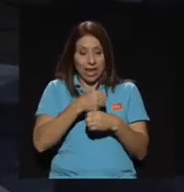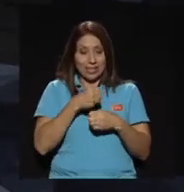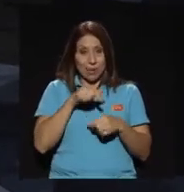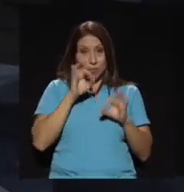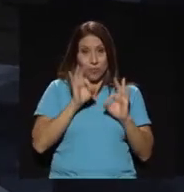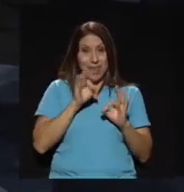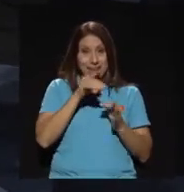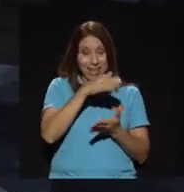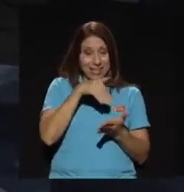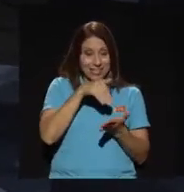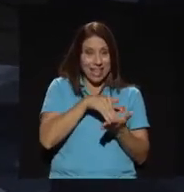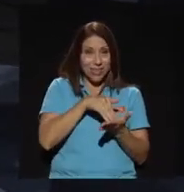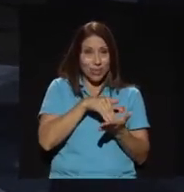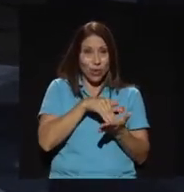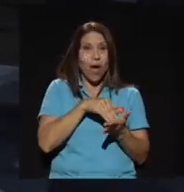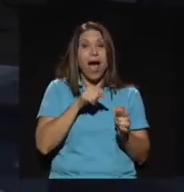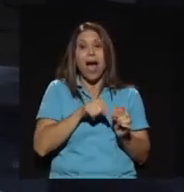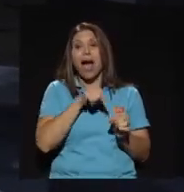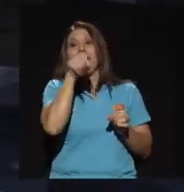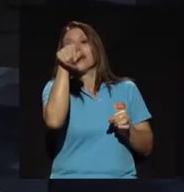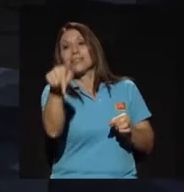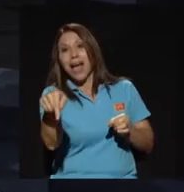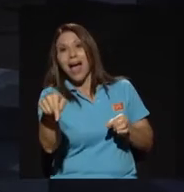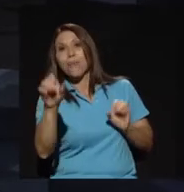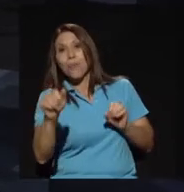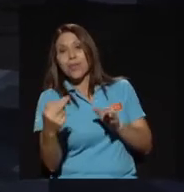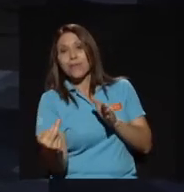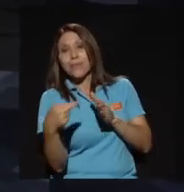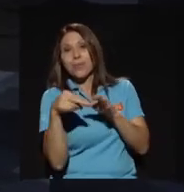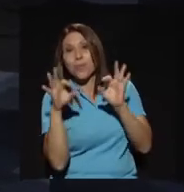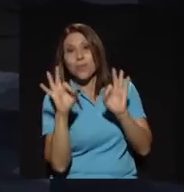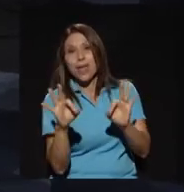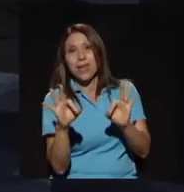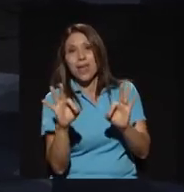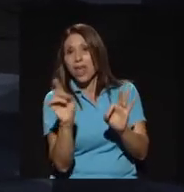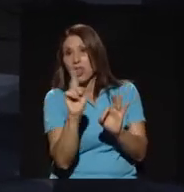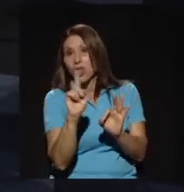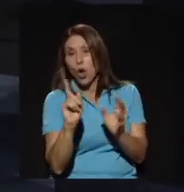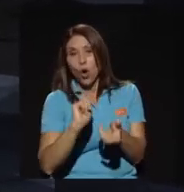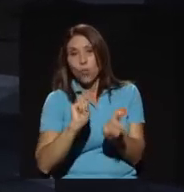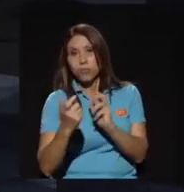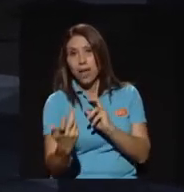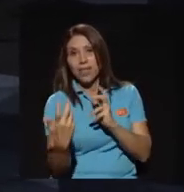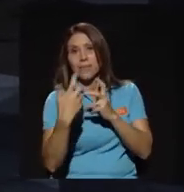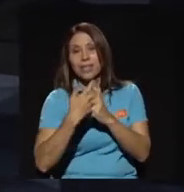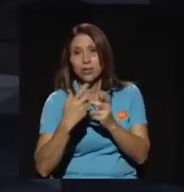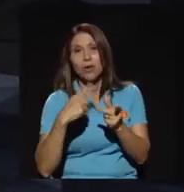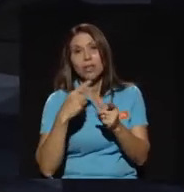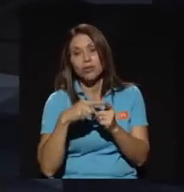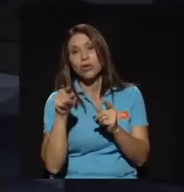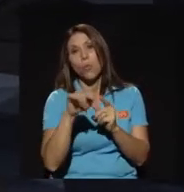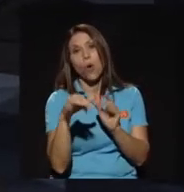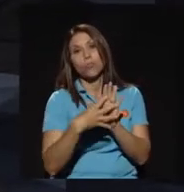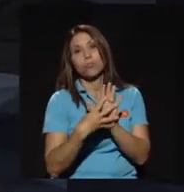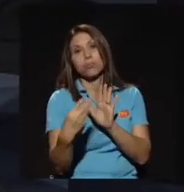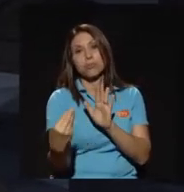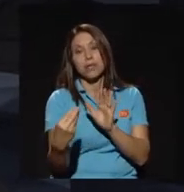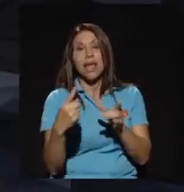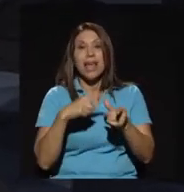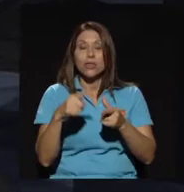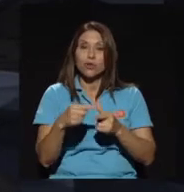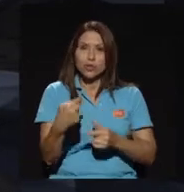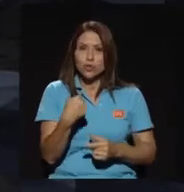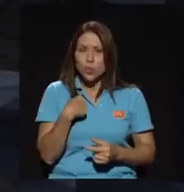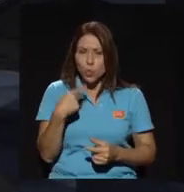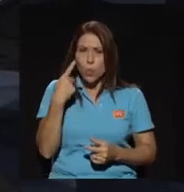entonces llevamos el modelo para allá, sin una adaptación necesariamente. Entonces uno no solo encuentra dificultades, por ejemplo, para diversificar y